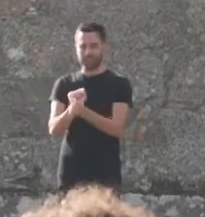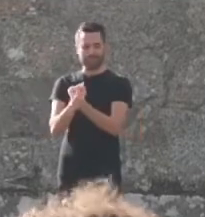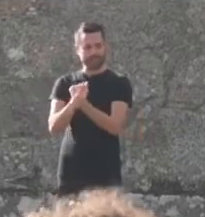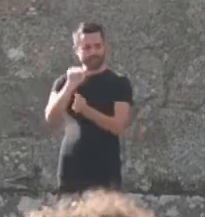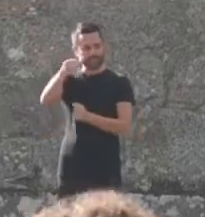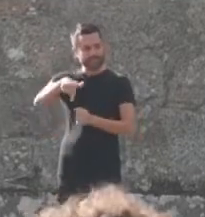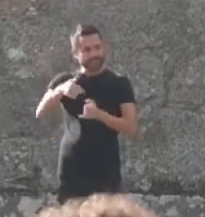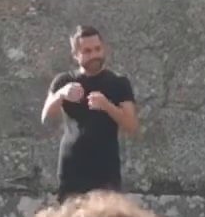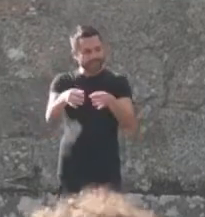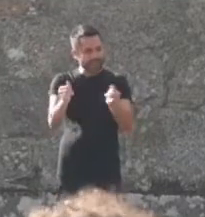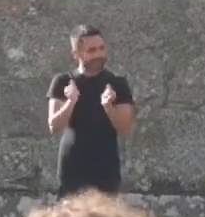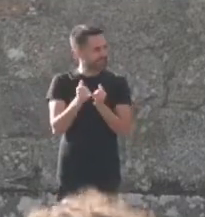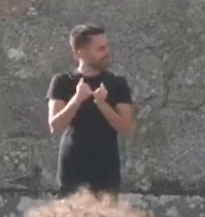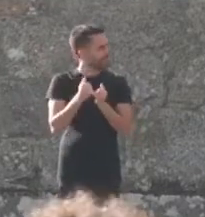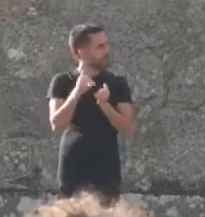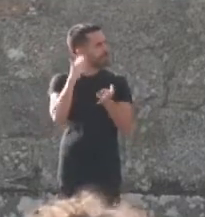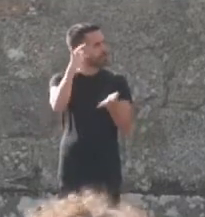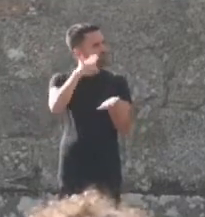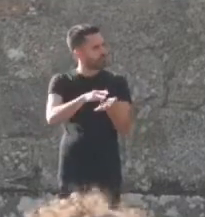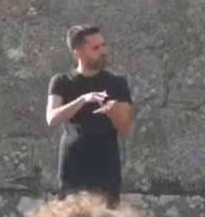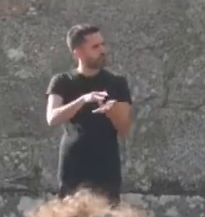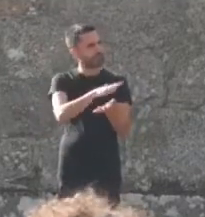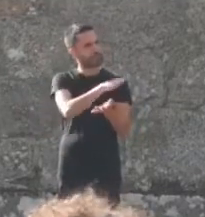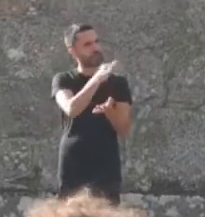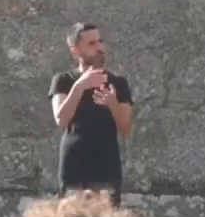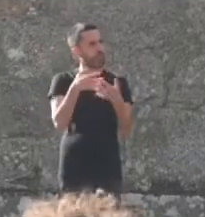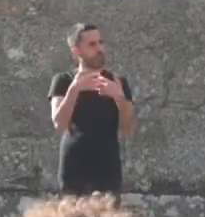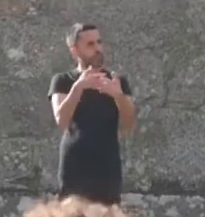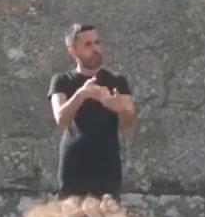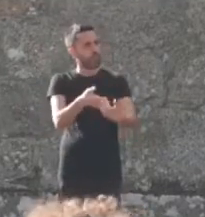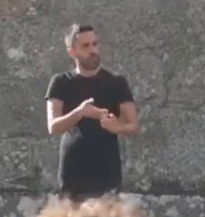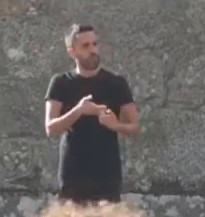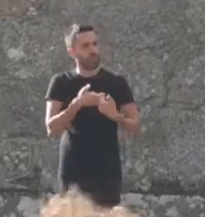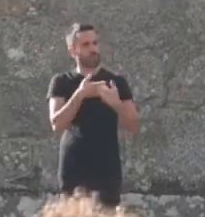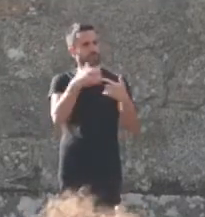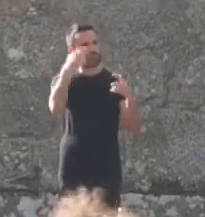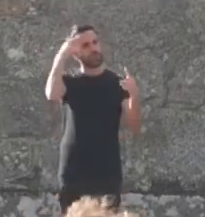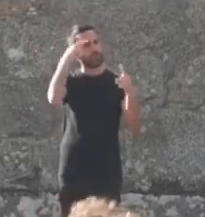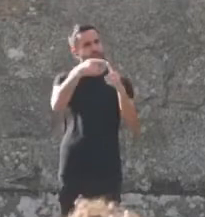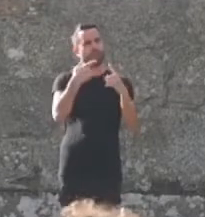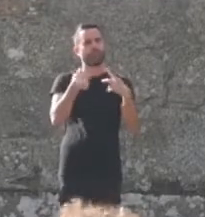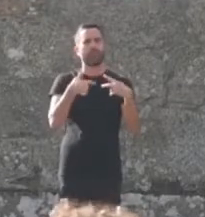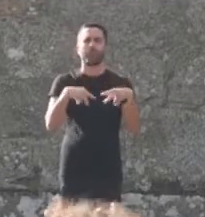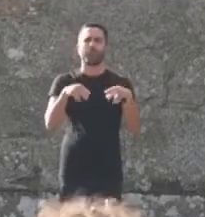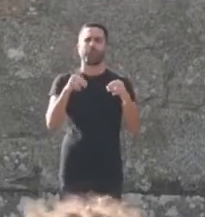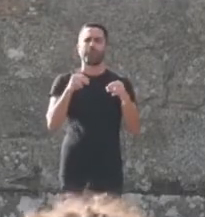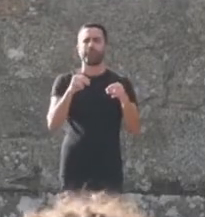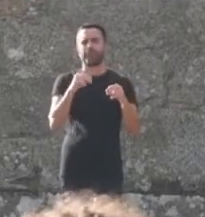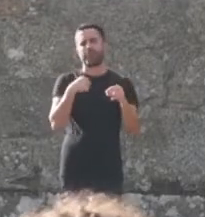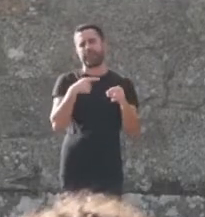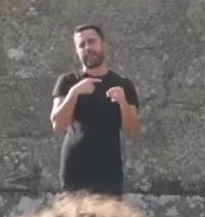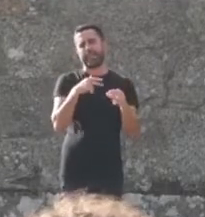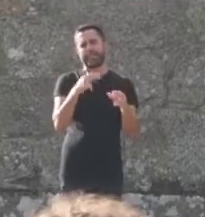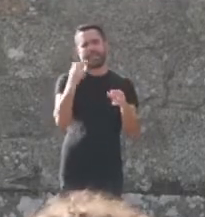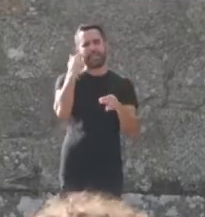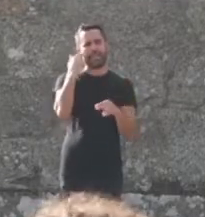que tanto loitaron, non, porque se terminara o terror, non, na